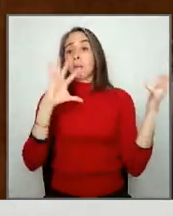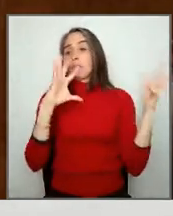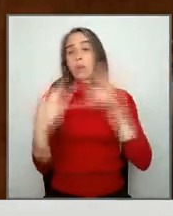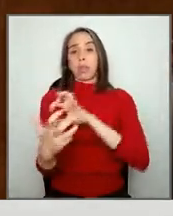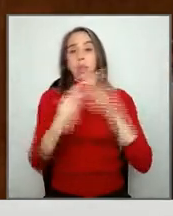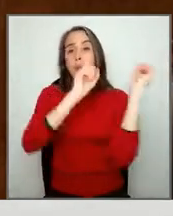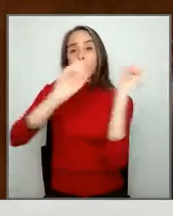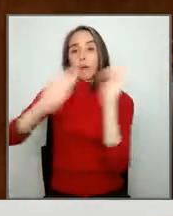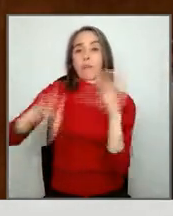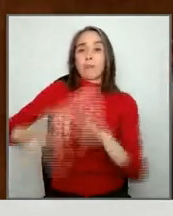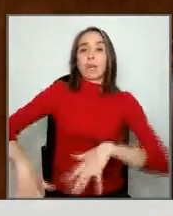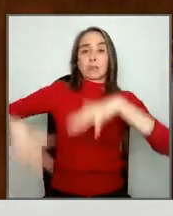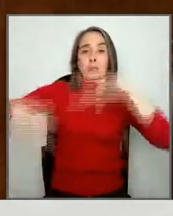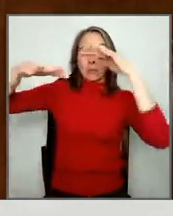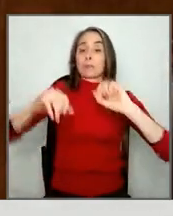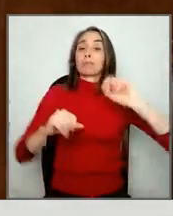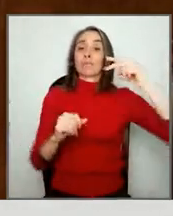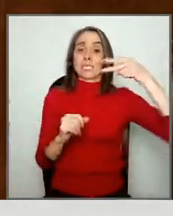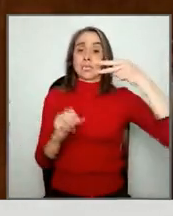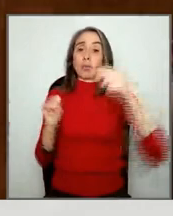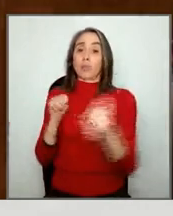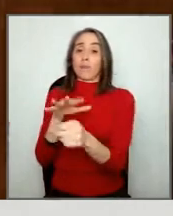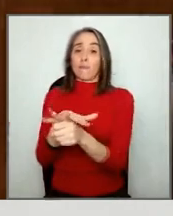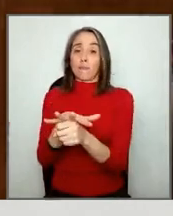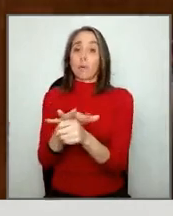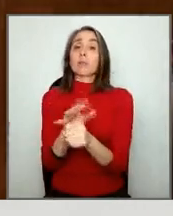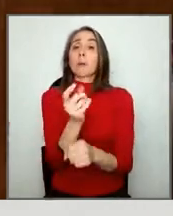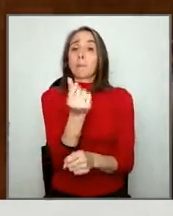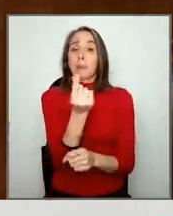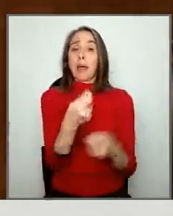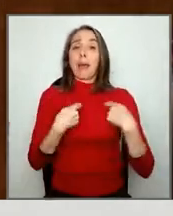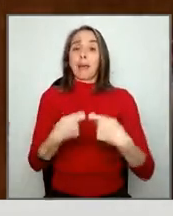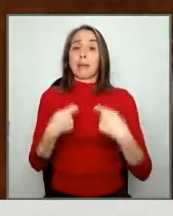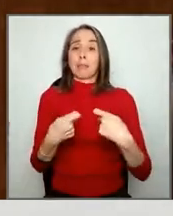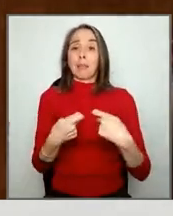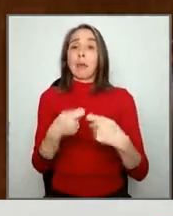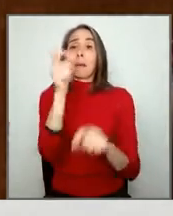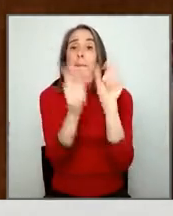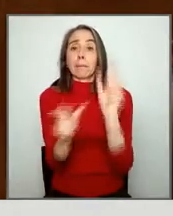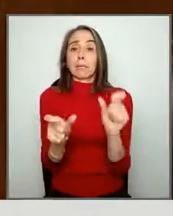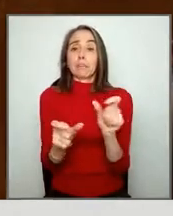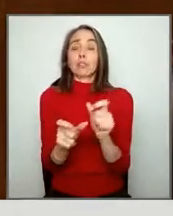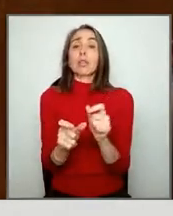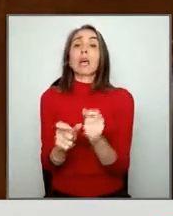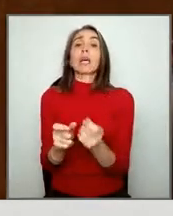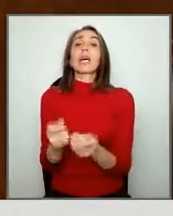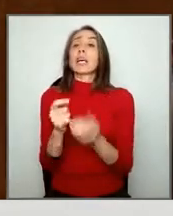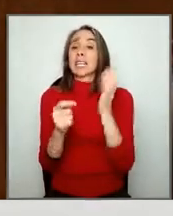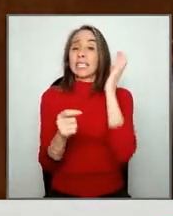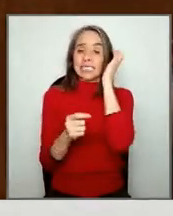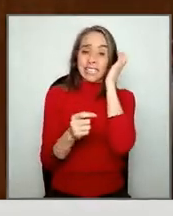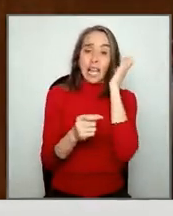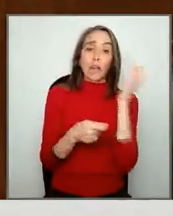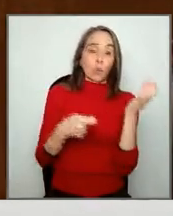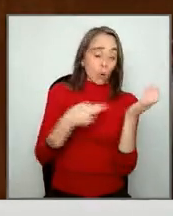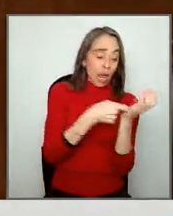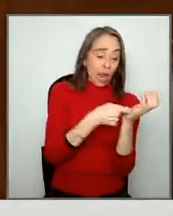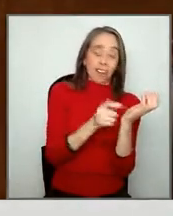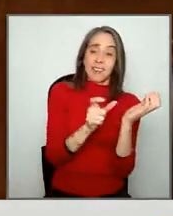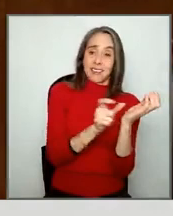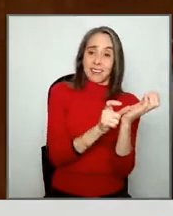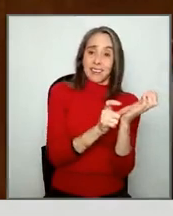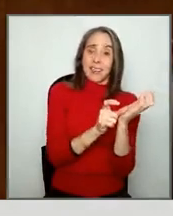externalidad negativa de tipo económico es el costo que para el usuario significa cambiar de cargador cada vez que cambia de marca